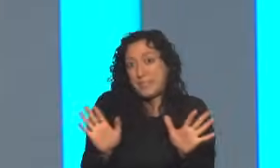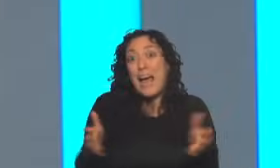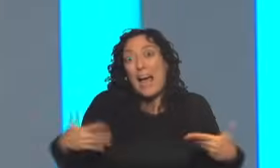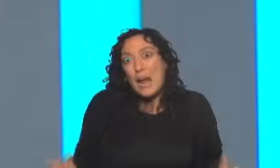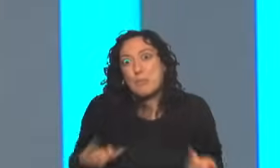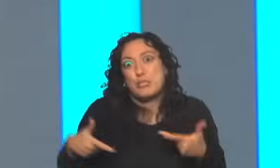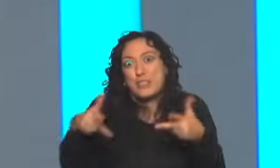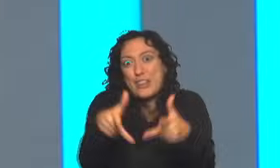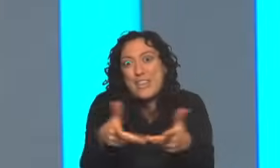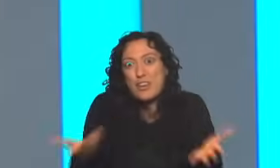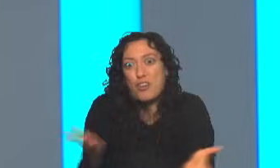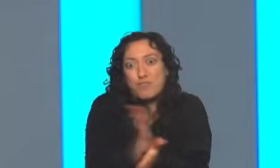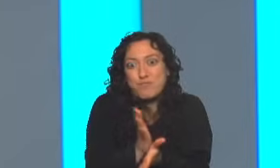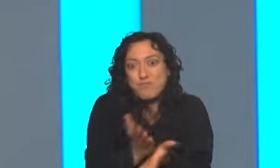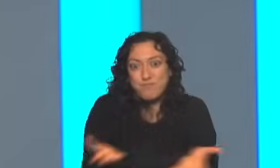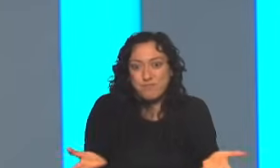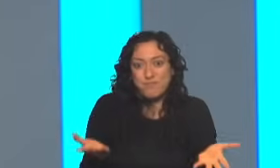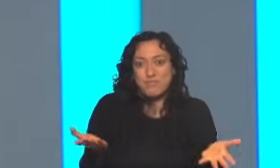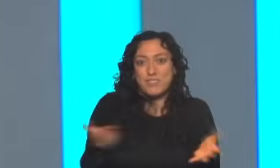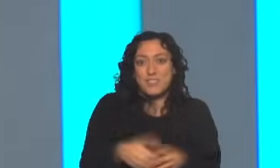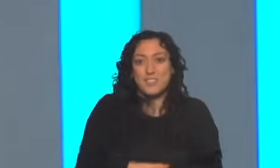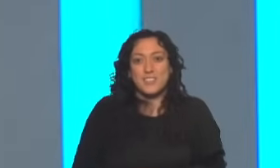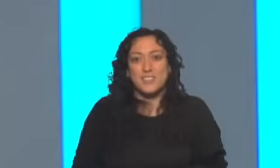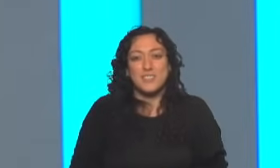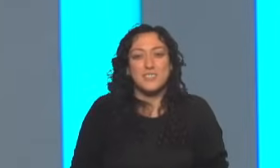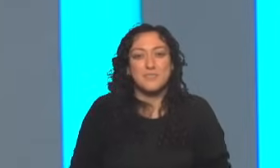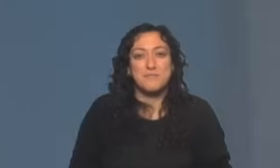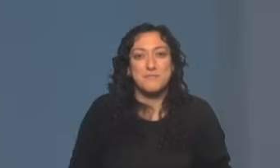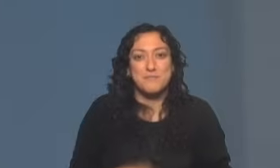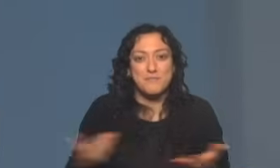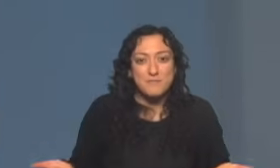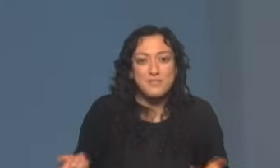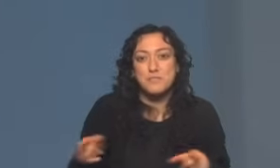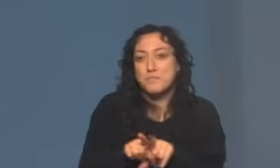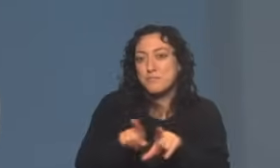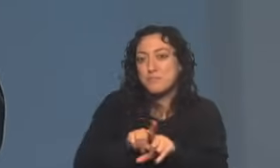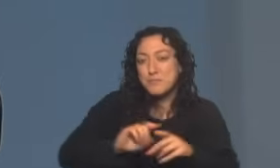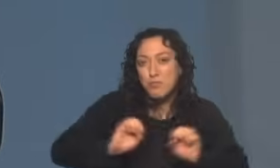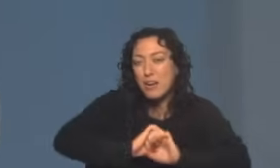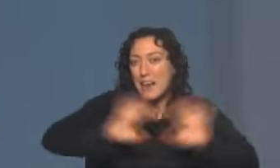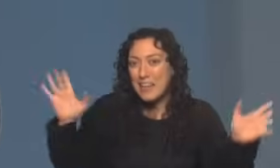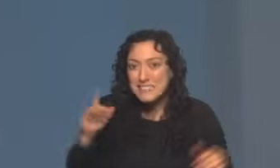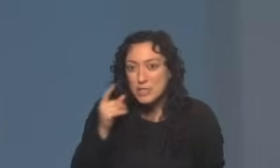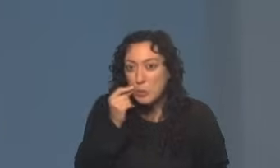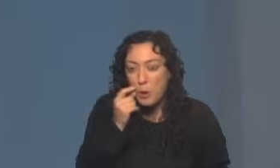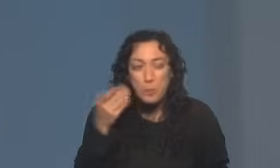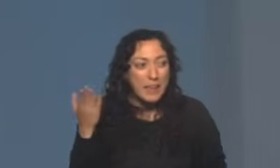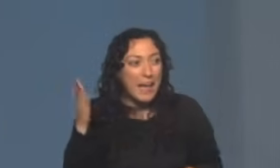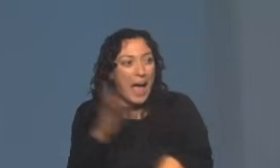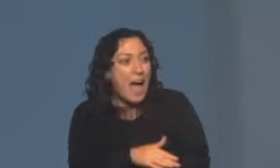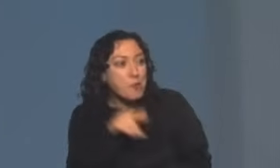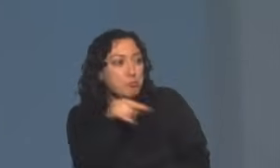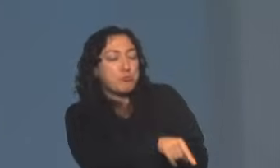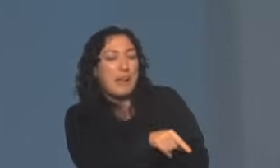gran preocupación es la paradoja y gana un candidato, altísima, un delfín clarísimo de alguien que está acusado y